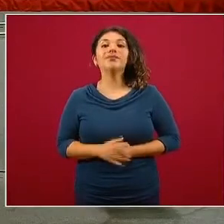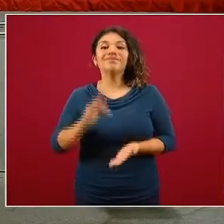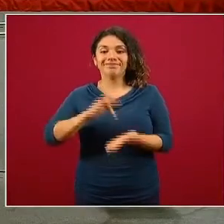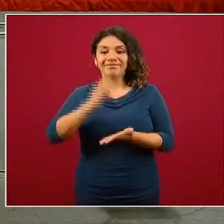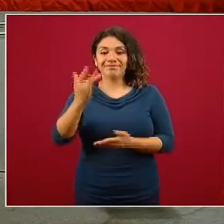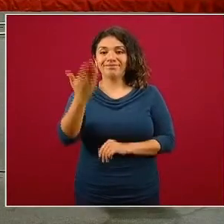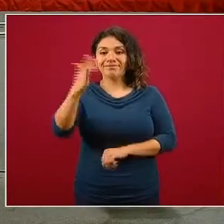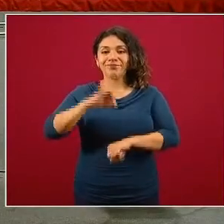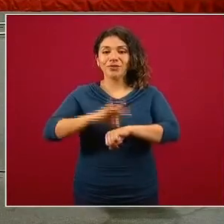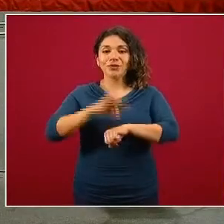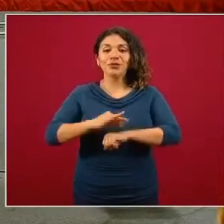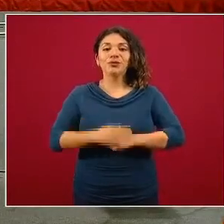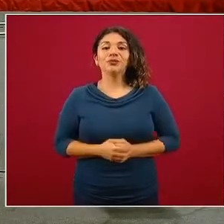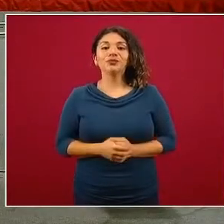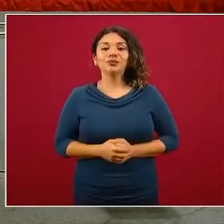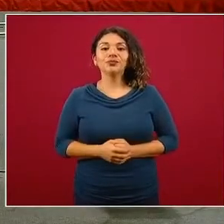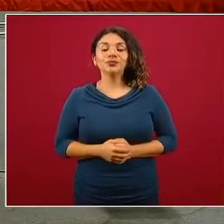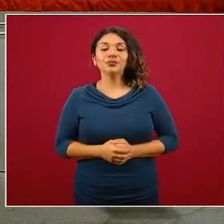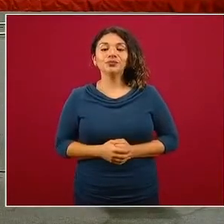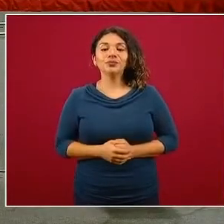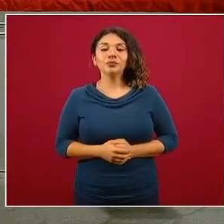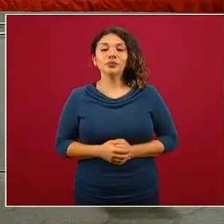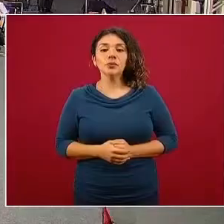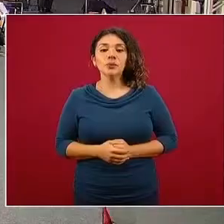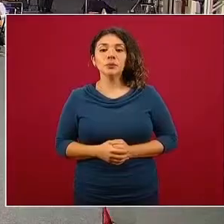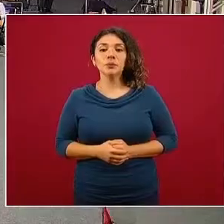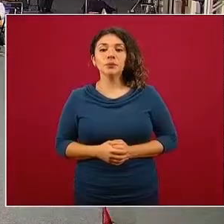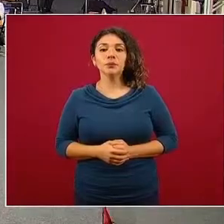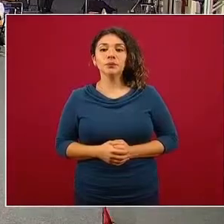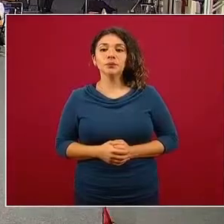Gracias, doctora Lomía, doctora.